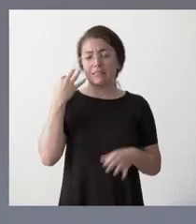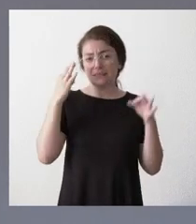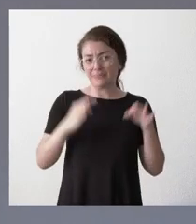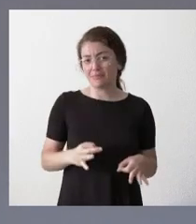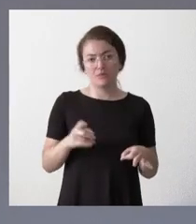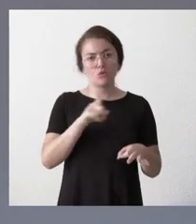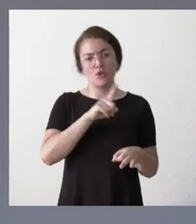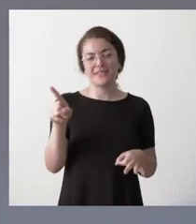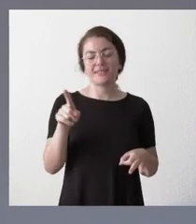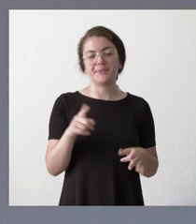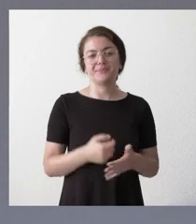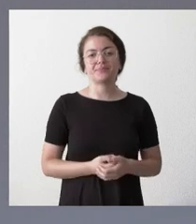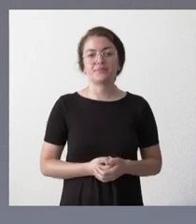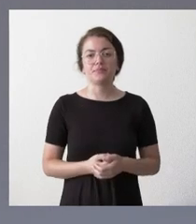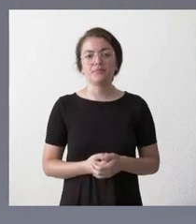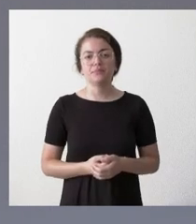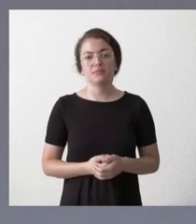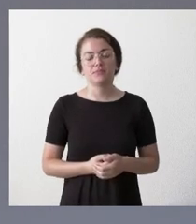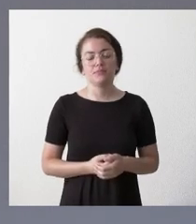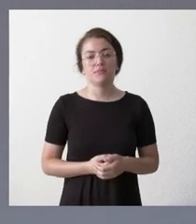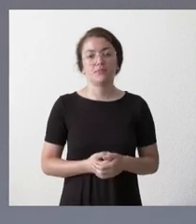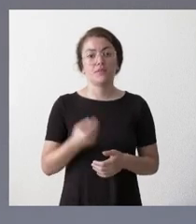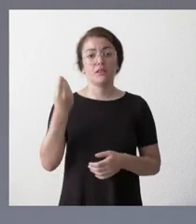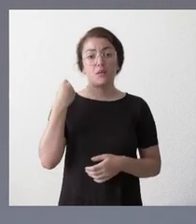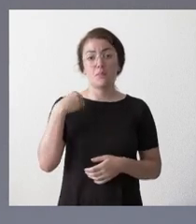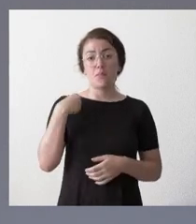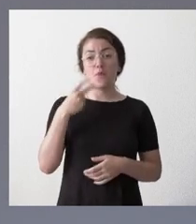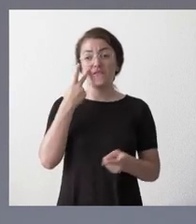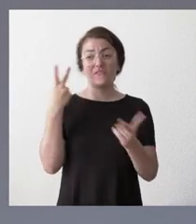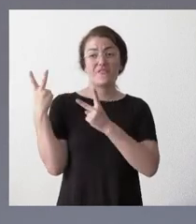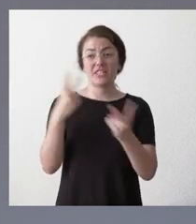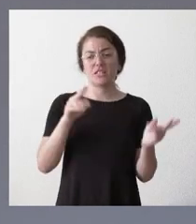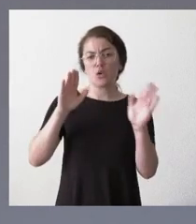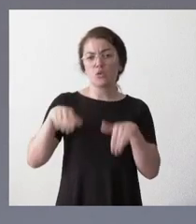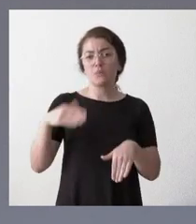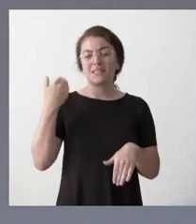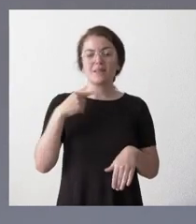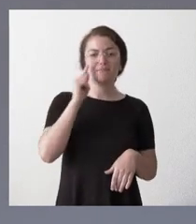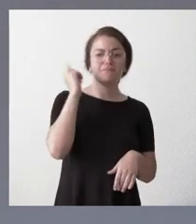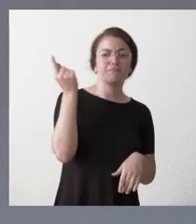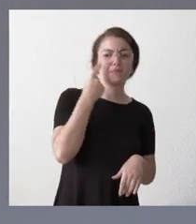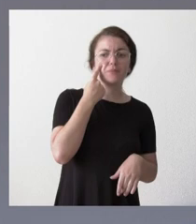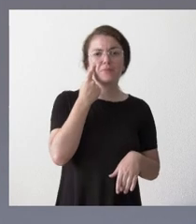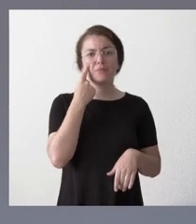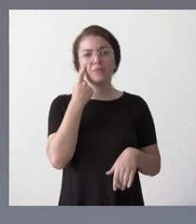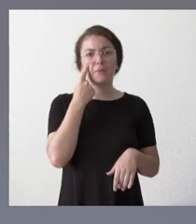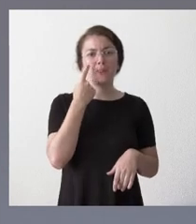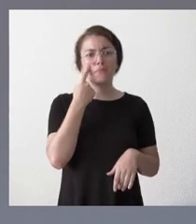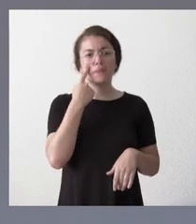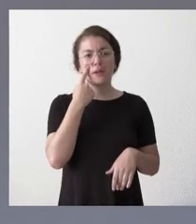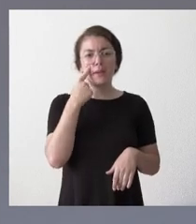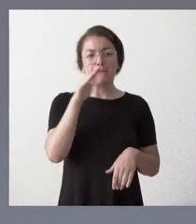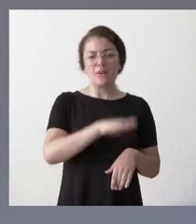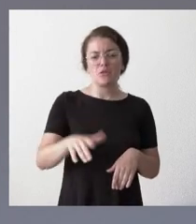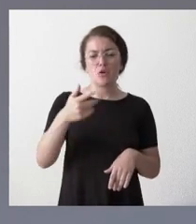la realidad. En alguna de las últimas visitas se van detectando casos de desprotección o que los